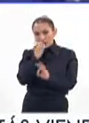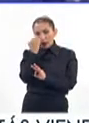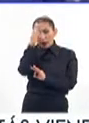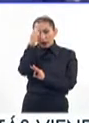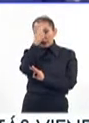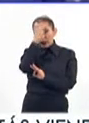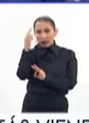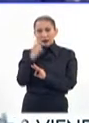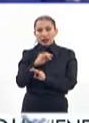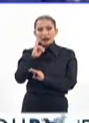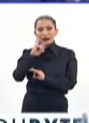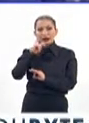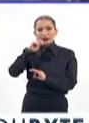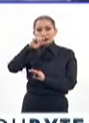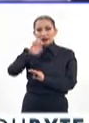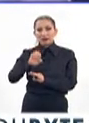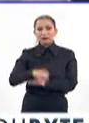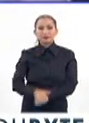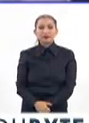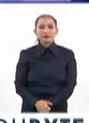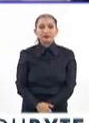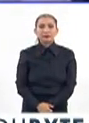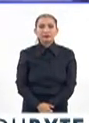Escuela de Enfermería del ISSSTE.